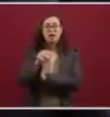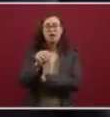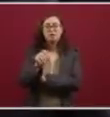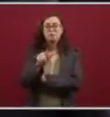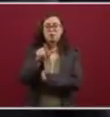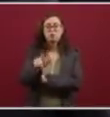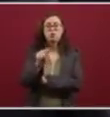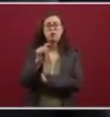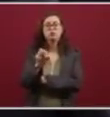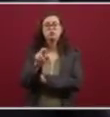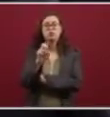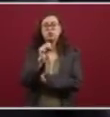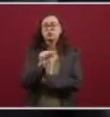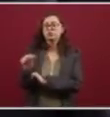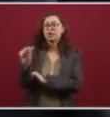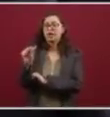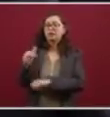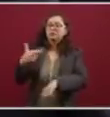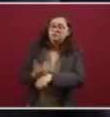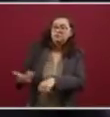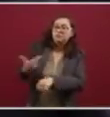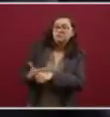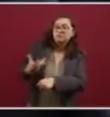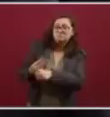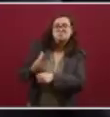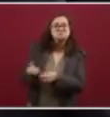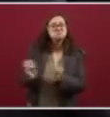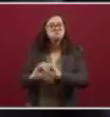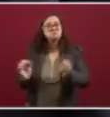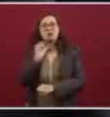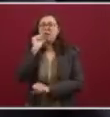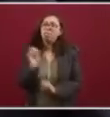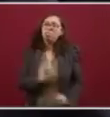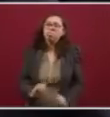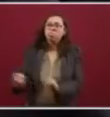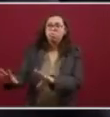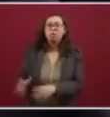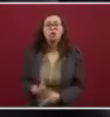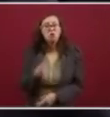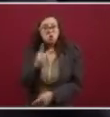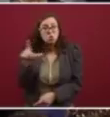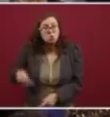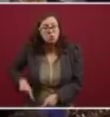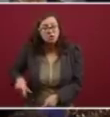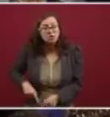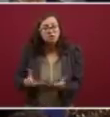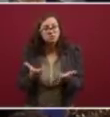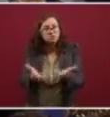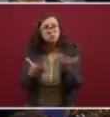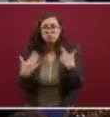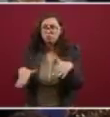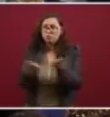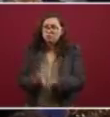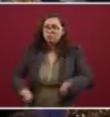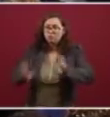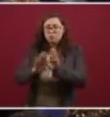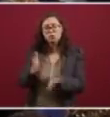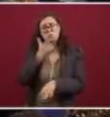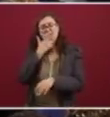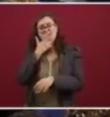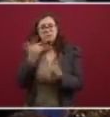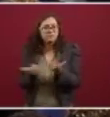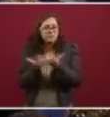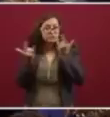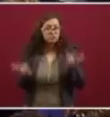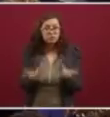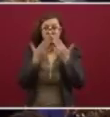Tolsa. ¿Qué hará su gobierno para restaurar este sitio arquitectónico? Pues es un lugar importante para la historia de México, y sin la historia, pues